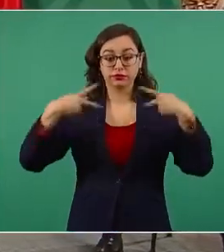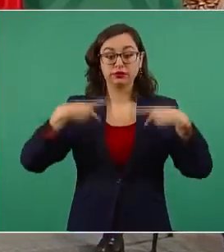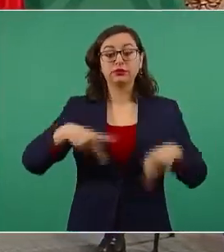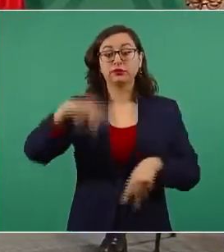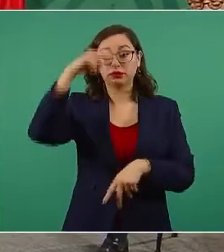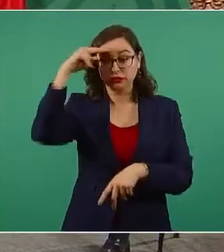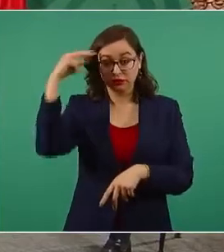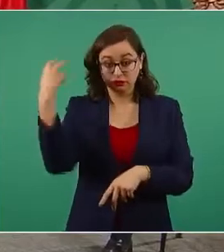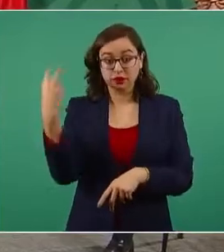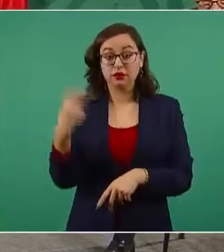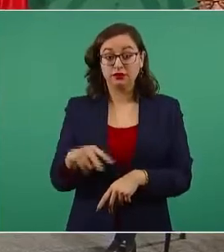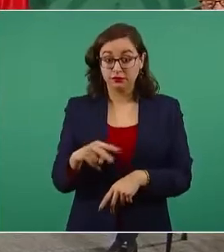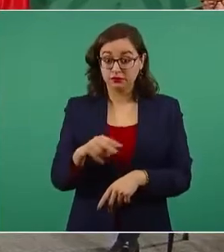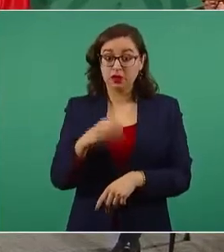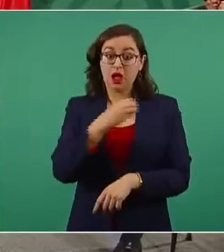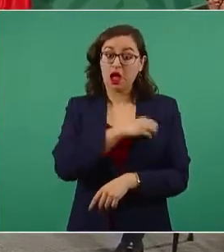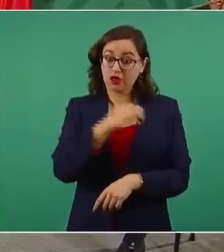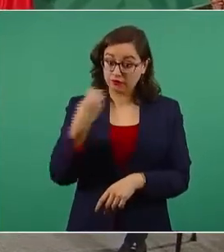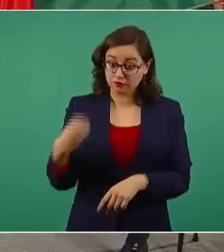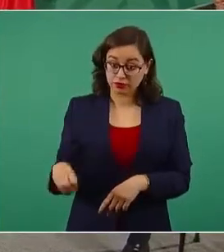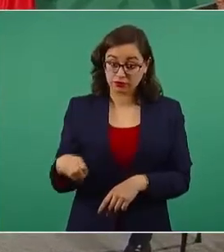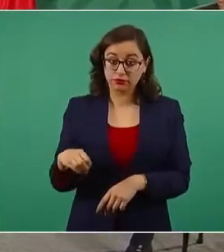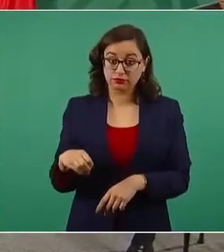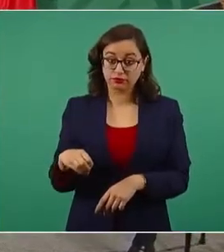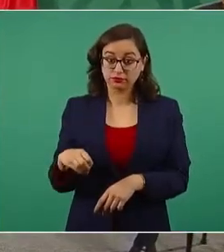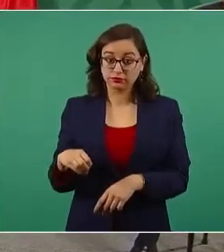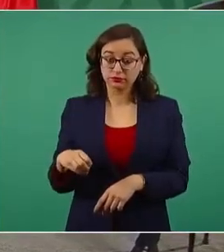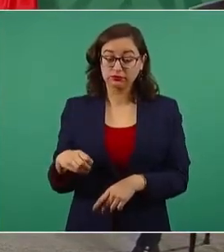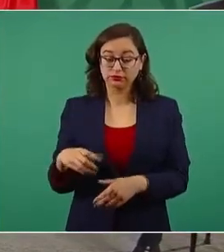eso tenemos que